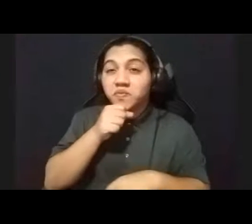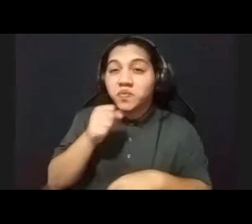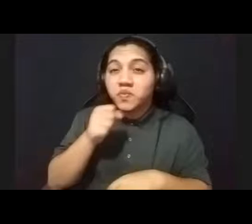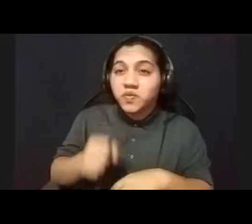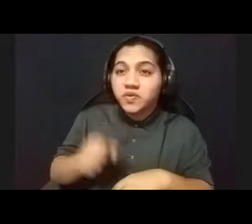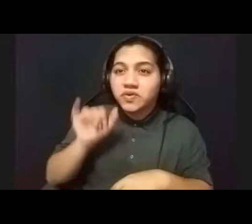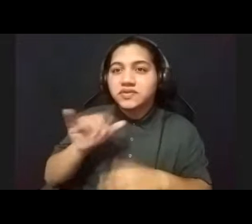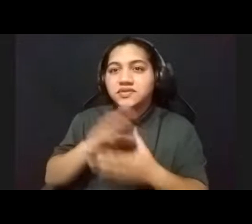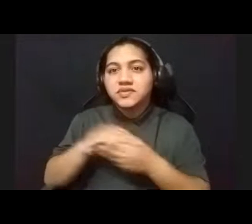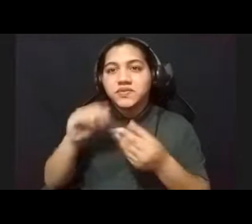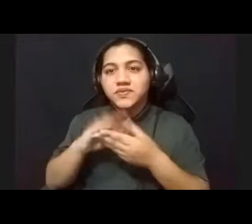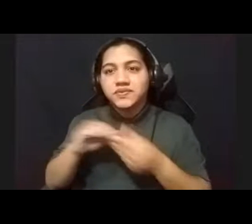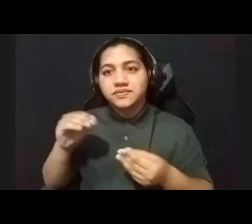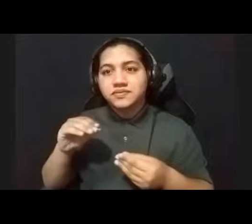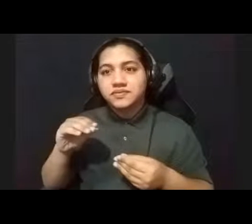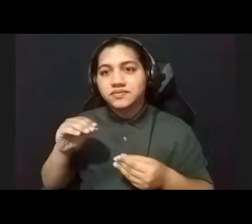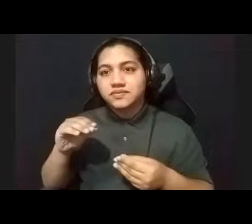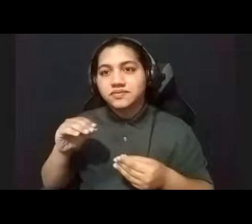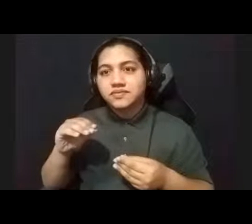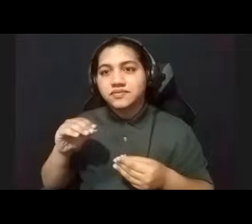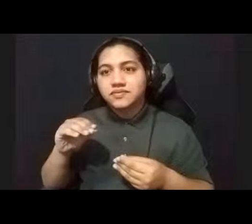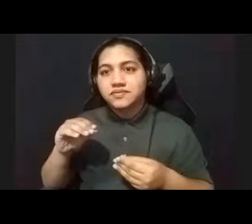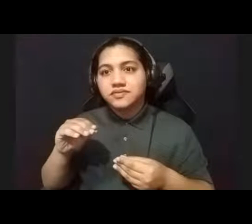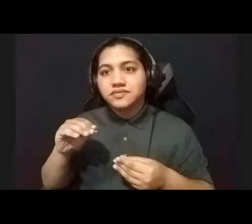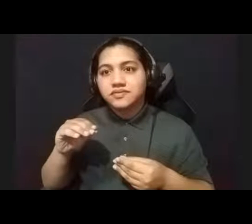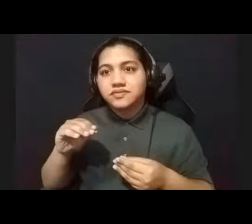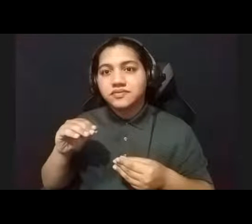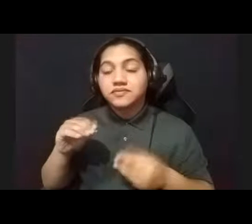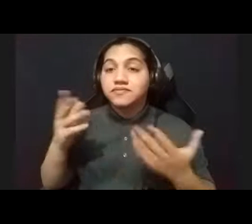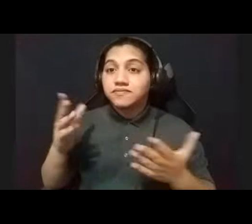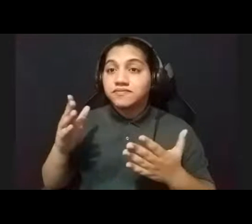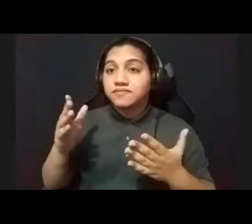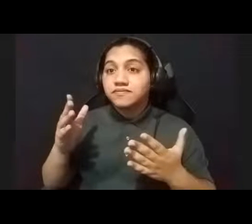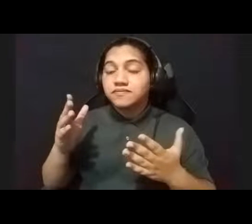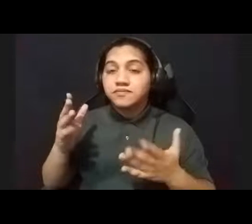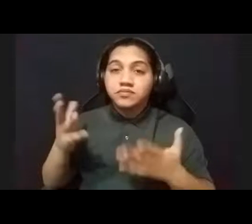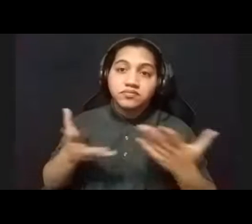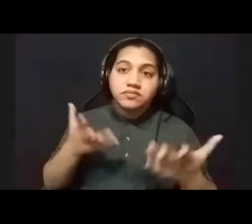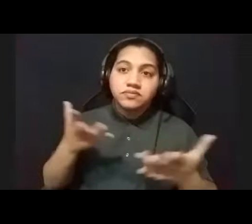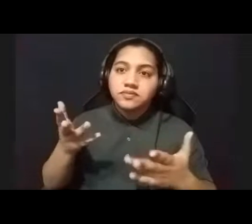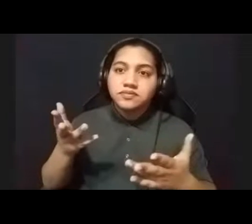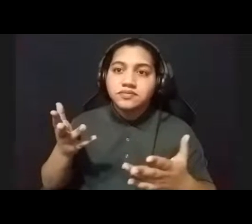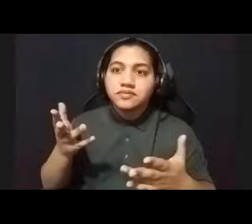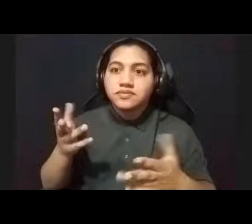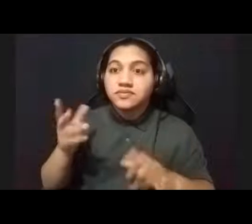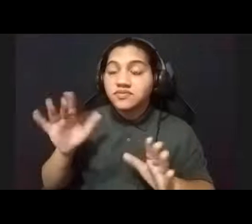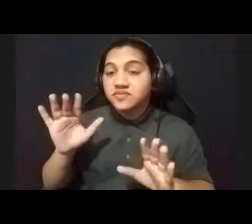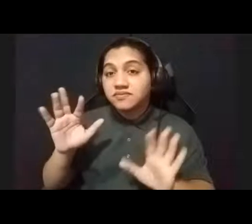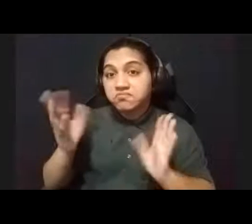ese cuento, que era un cuento que había llegado seguramente, pues vamos a poner a lo mejor en el siglo